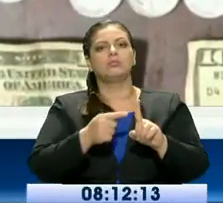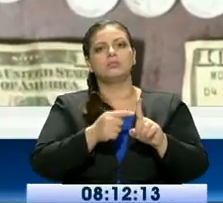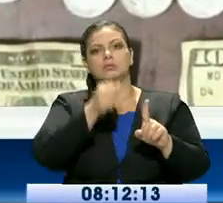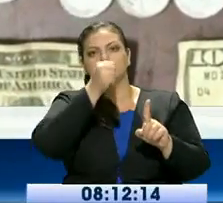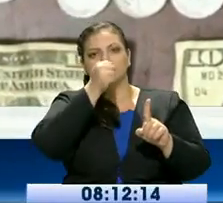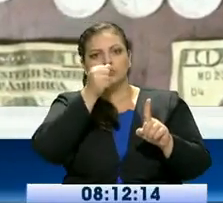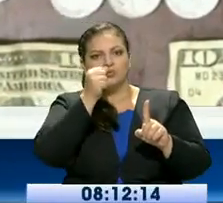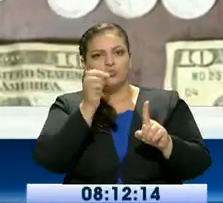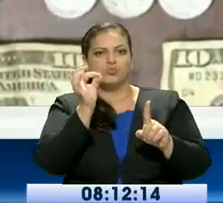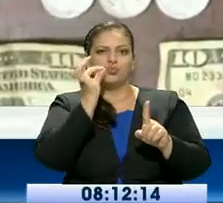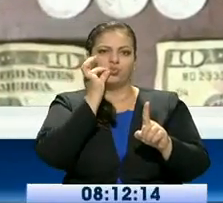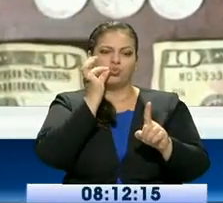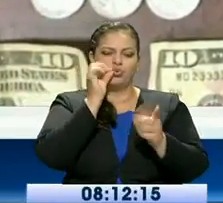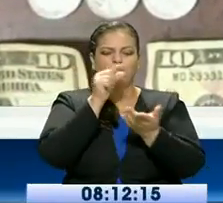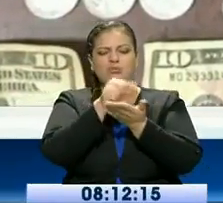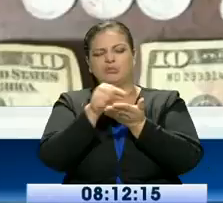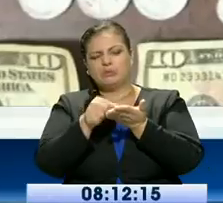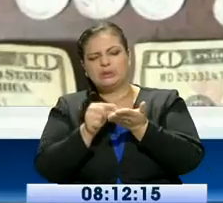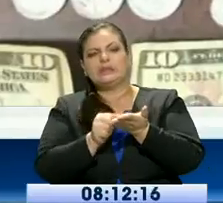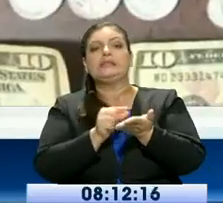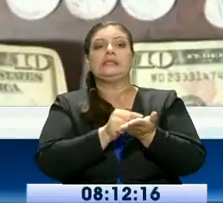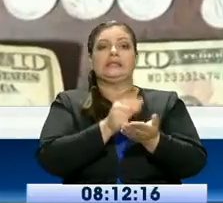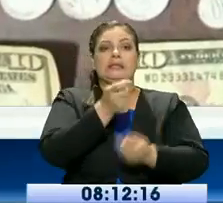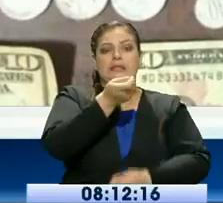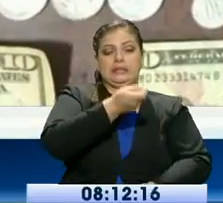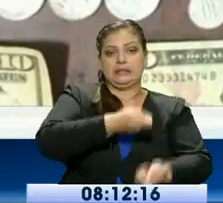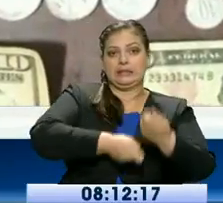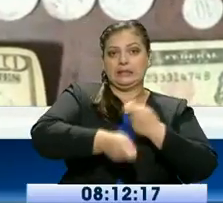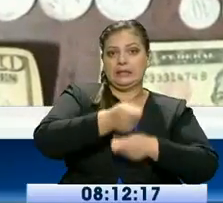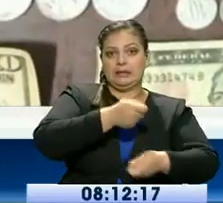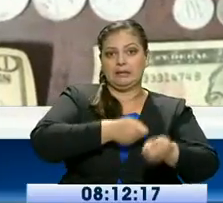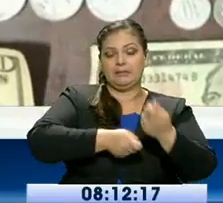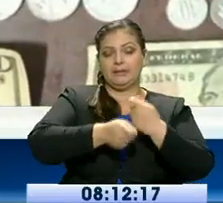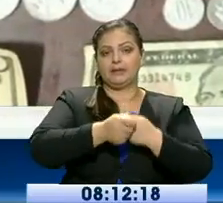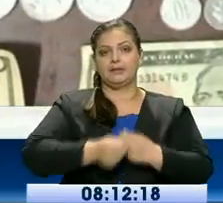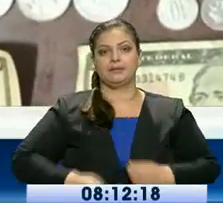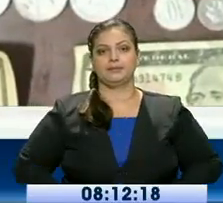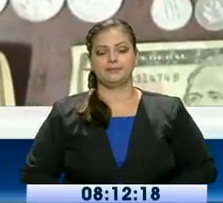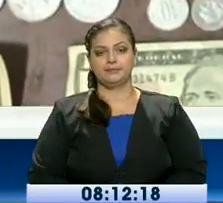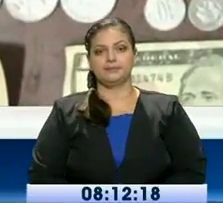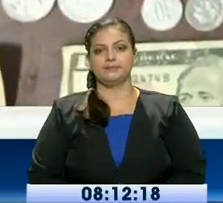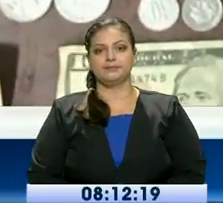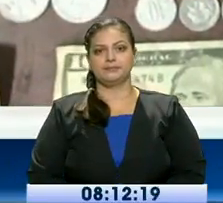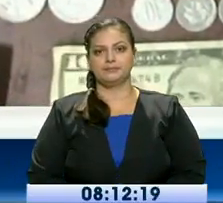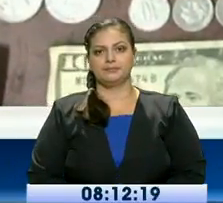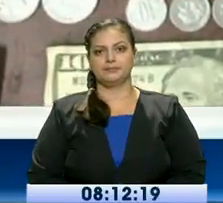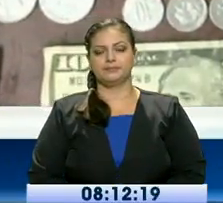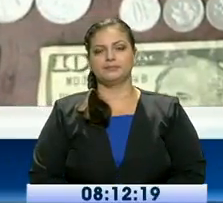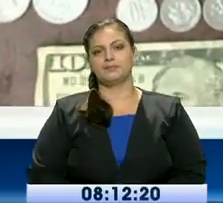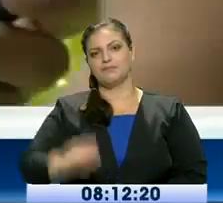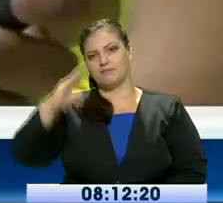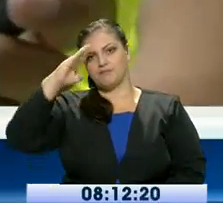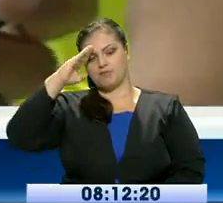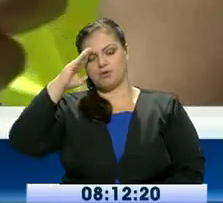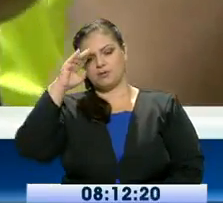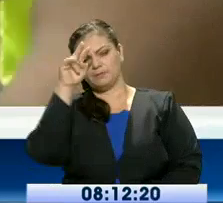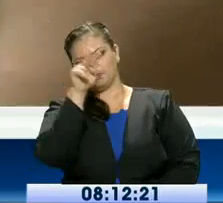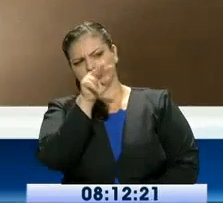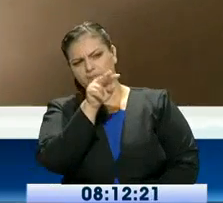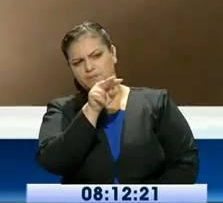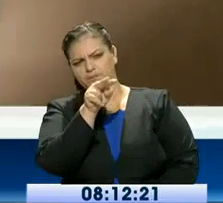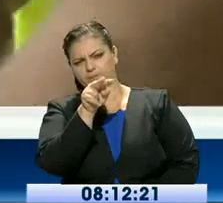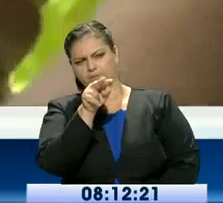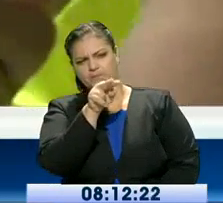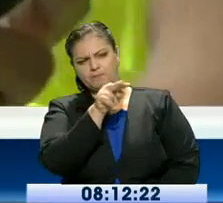estos sobres del alcaloide. Un polideportivo es una cancha donde, entre otras cosas, en lo que se pudo divisar en las tareas de